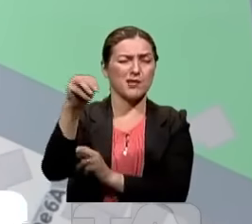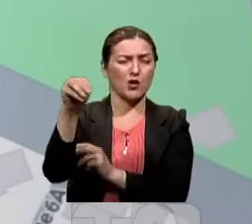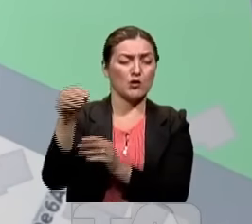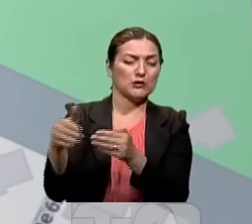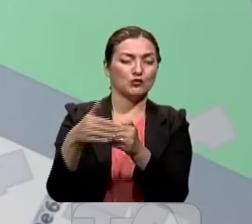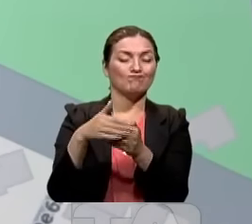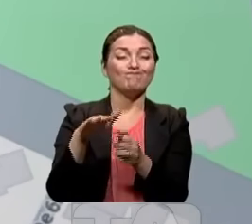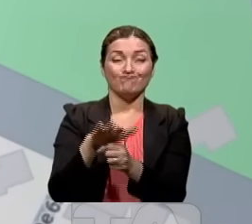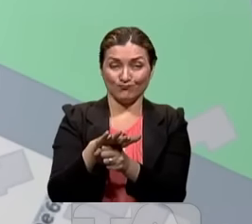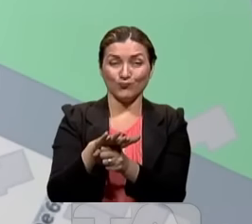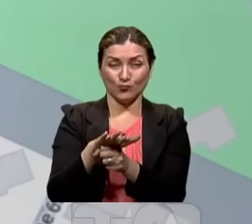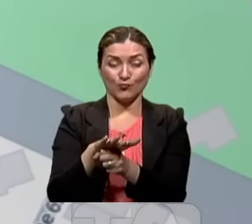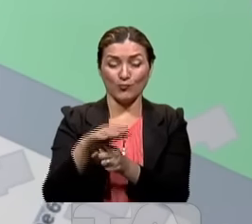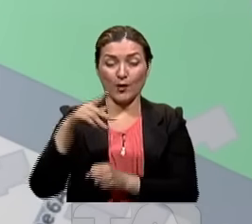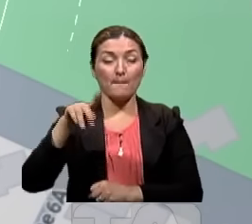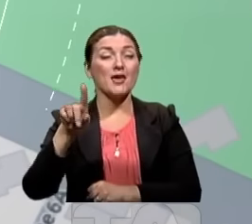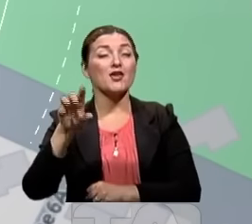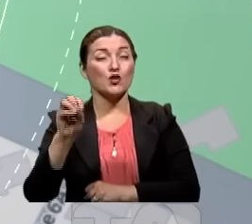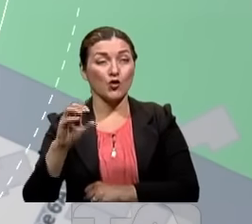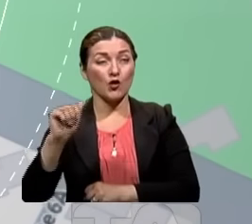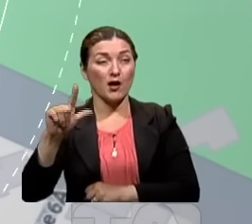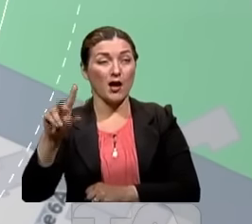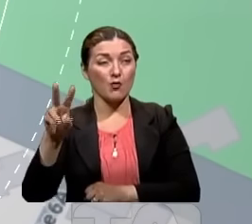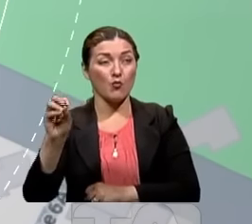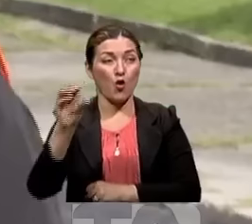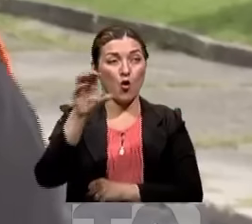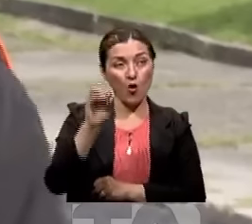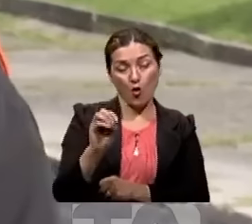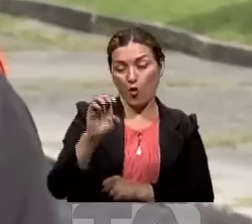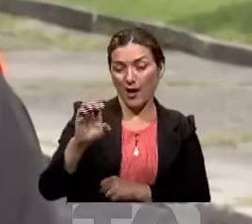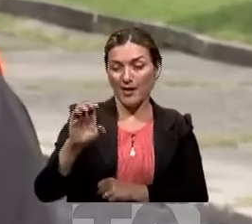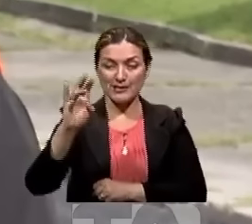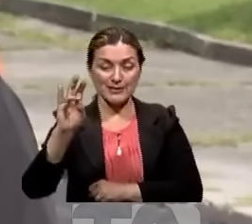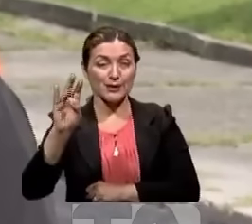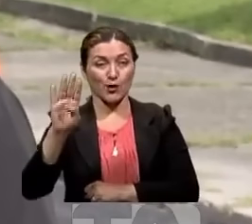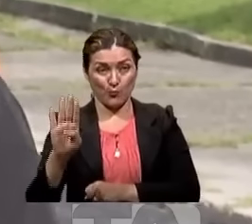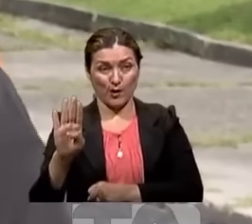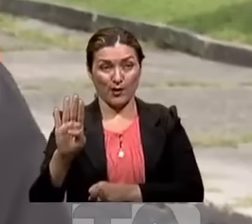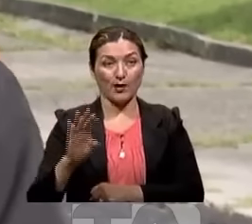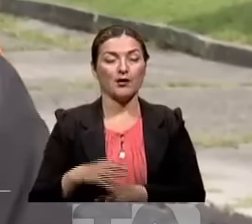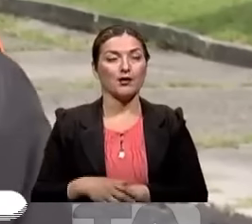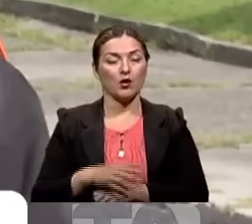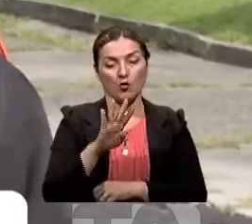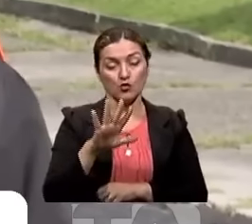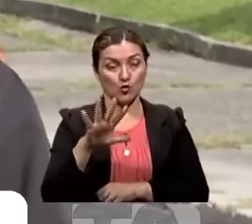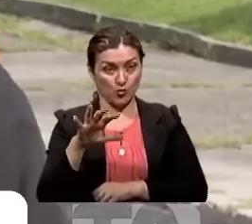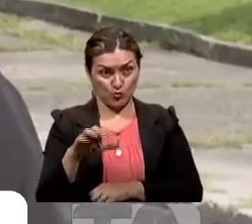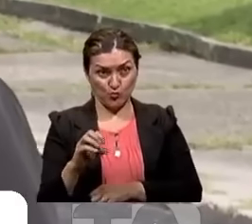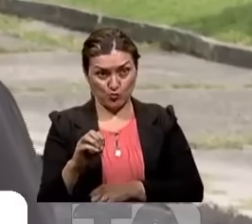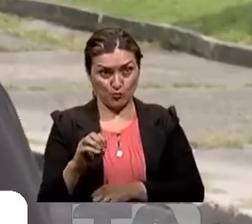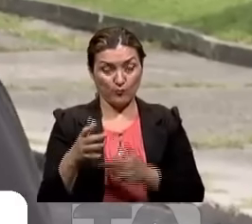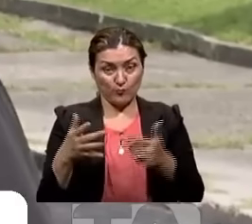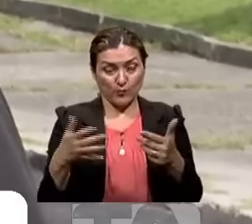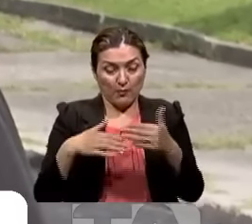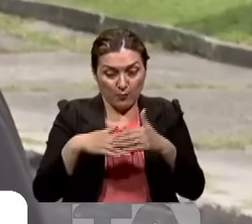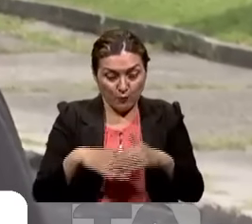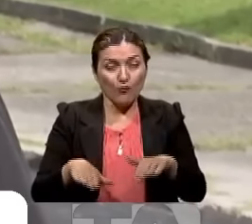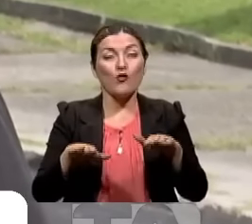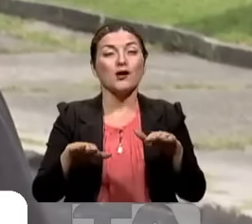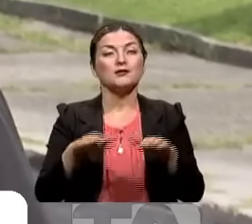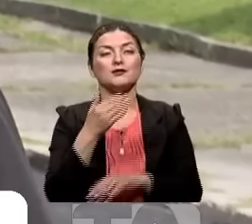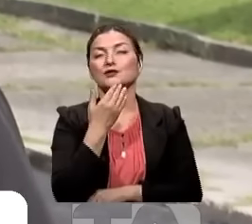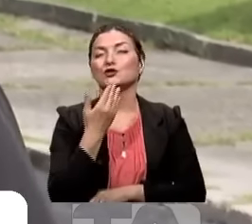esta arteria desde la Pedro Calvo hasta la OE7B. Estos 450 metros adicionales que estarían faltando para culminar esta etapa se los